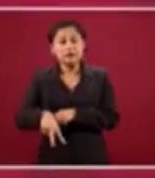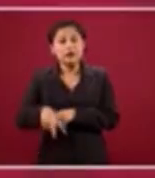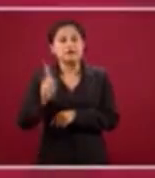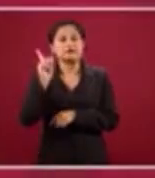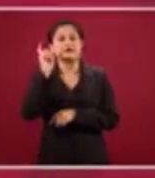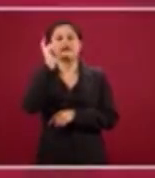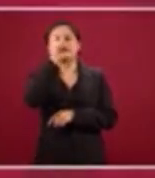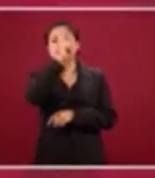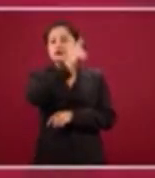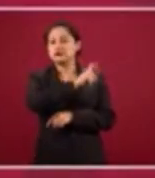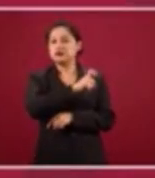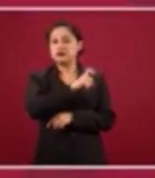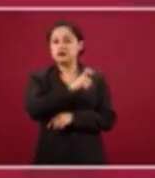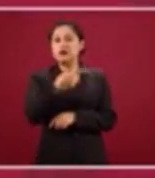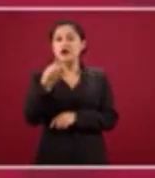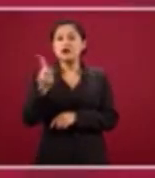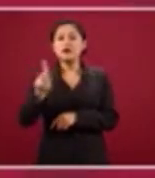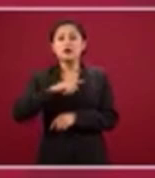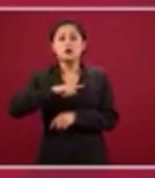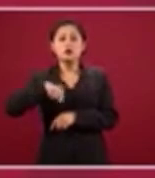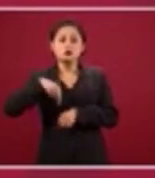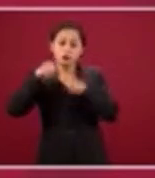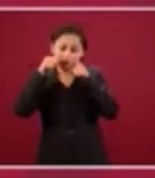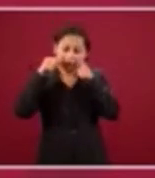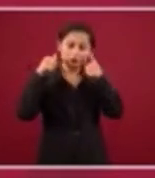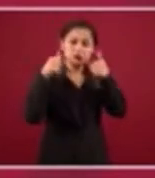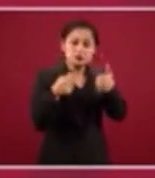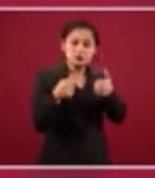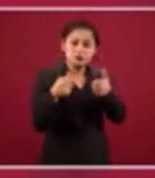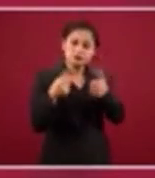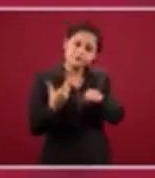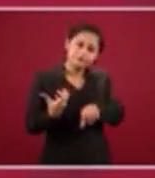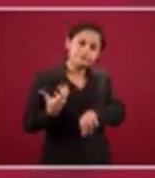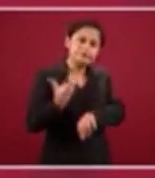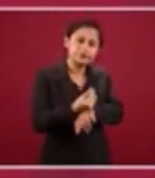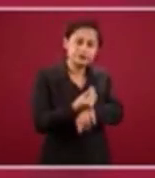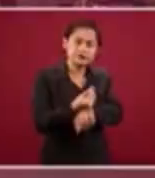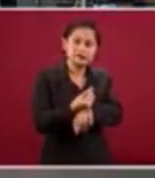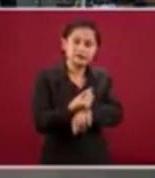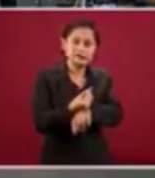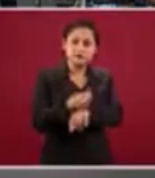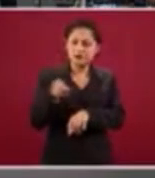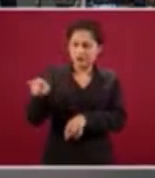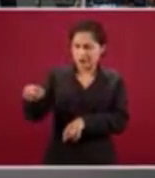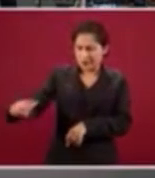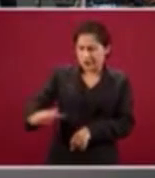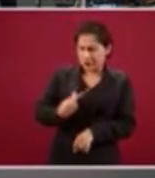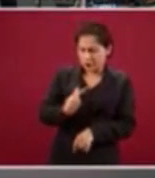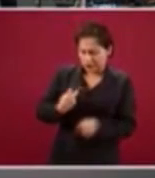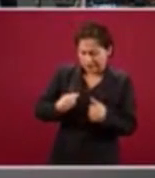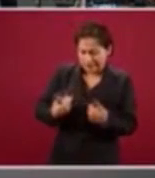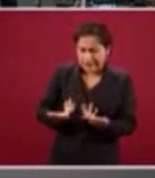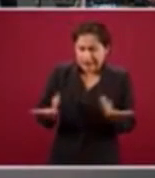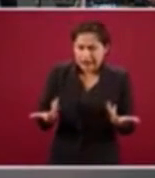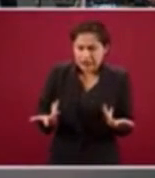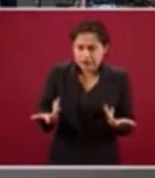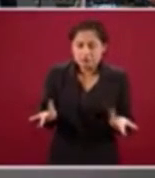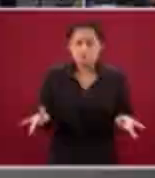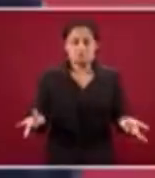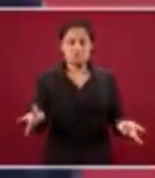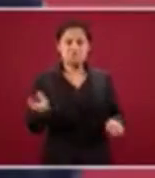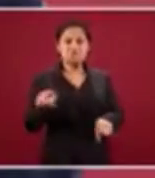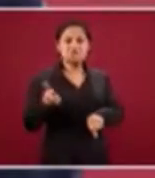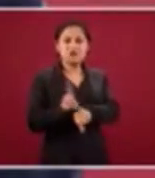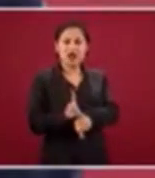Actuamos. Es un poco por lo que tú dices. ¿Qué hacen? Todos los días llevamos a